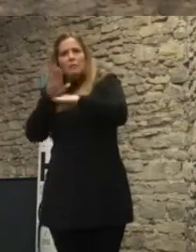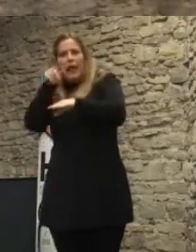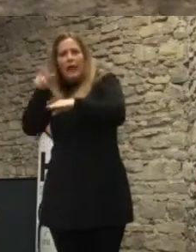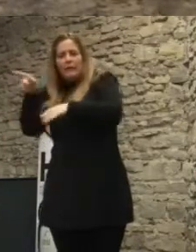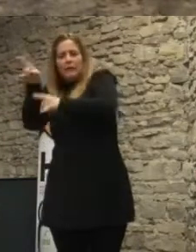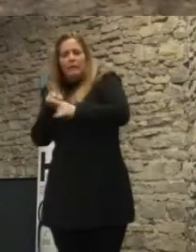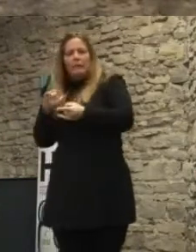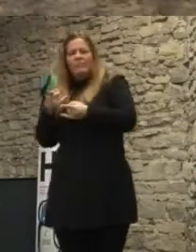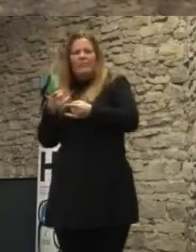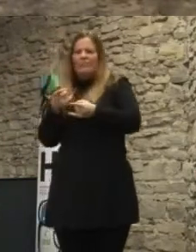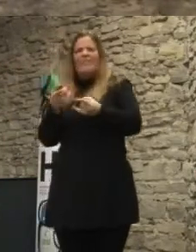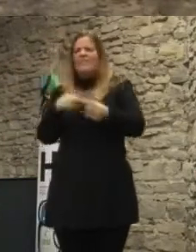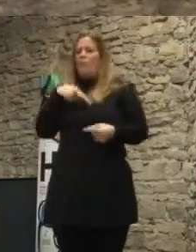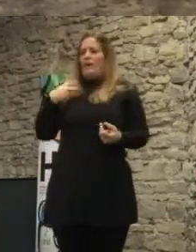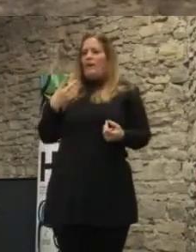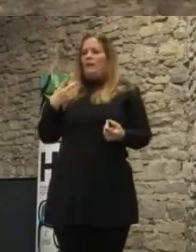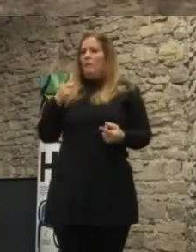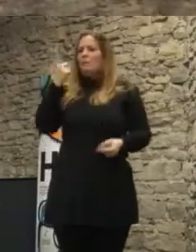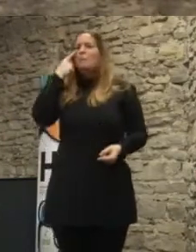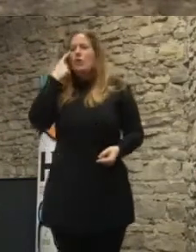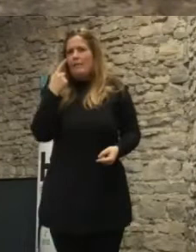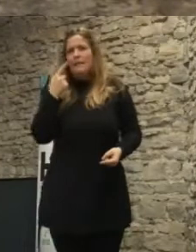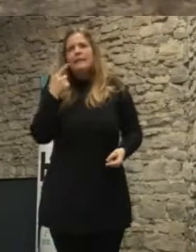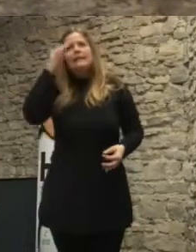Vamos a ver si conseguimos que mujeres jóvenes